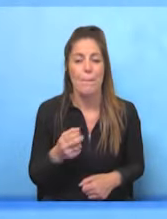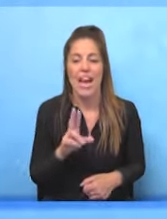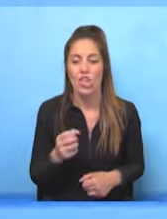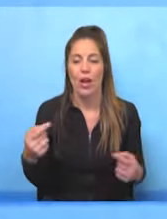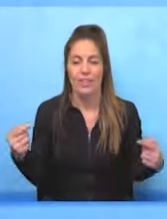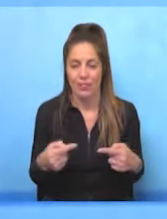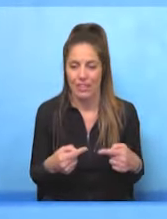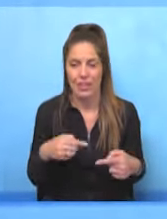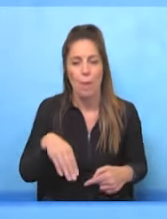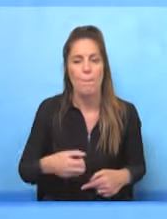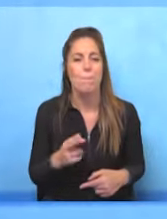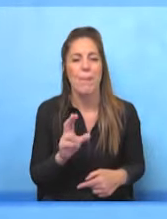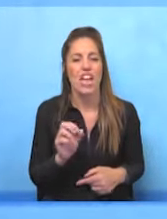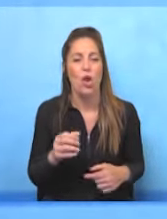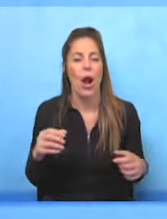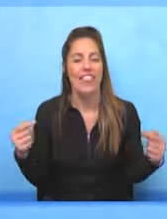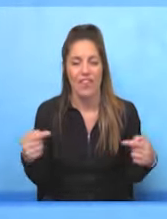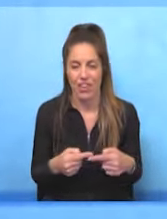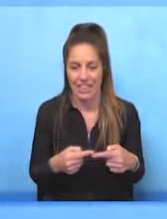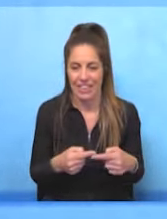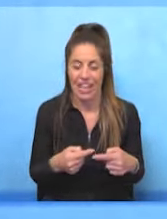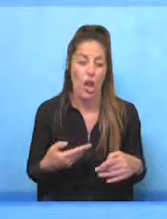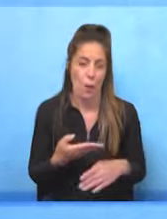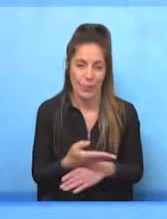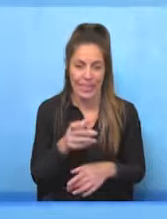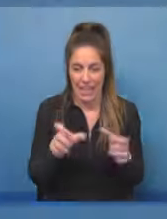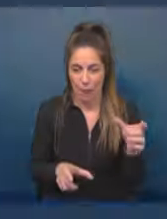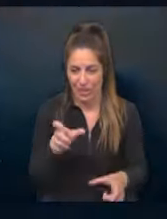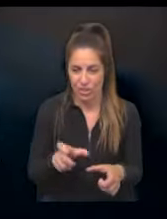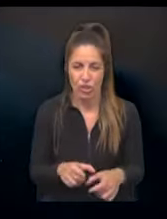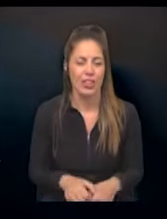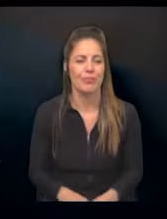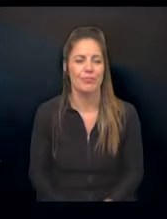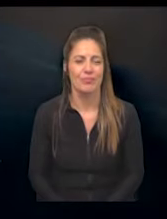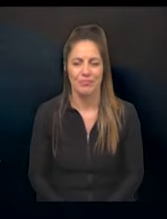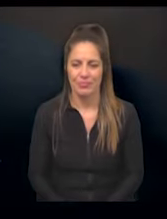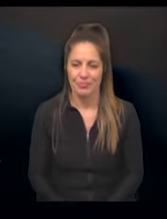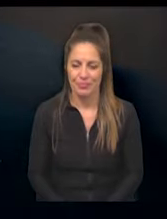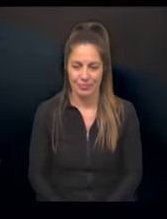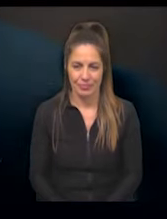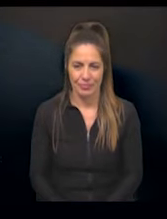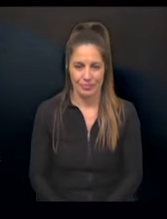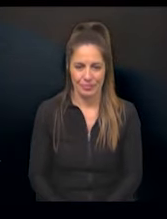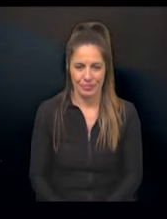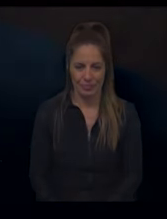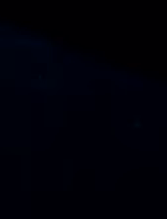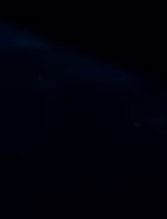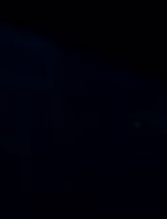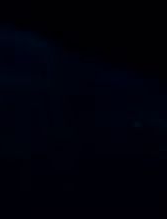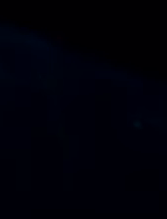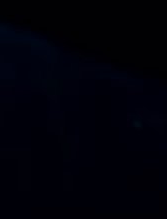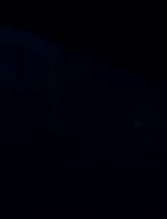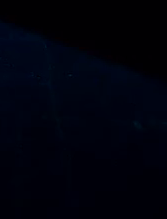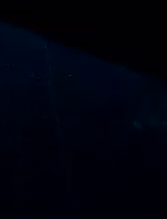debate lo no lo pido yo lo pide la gente y cuando p gente escuch escuch hay